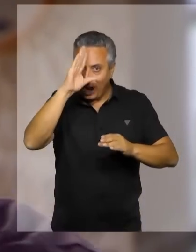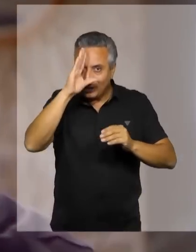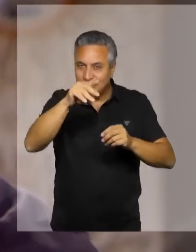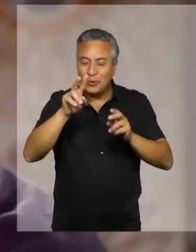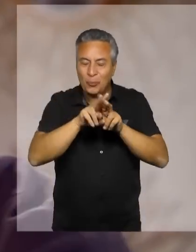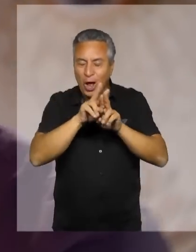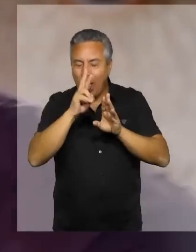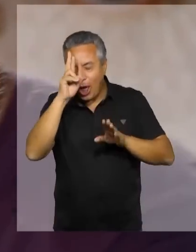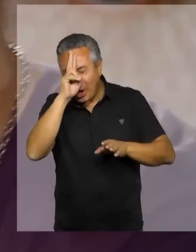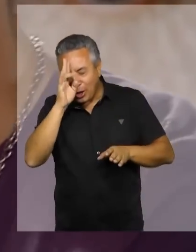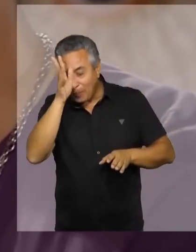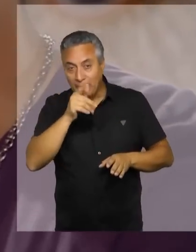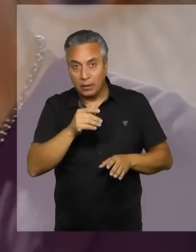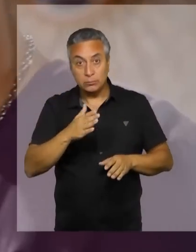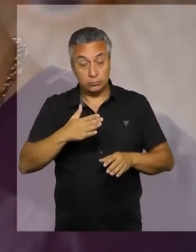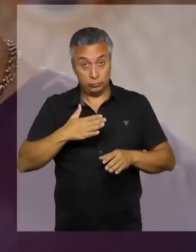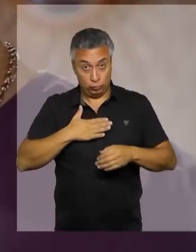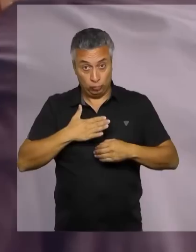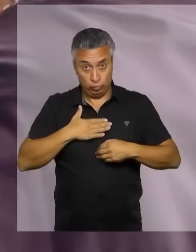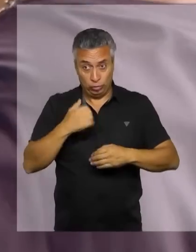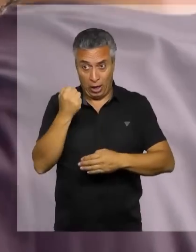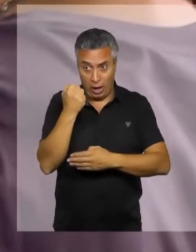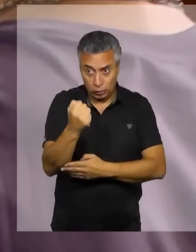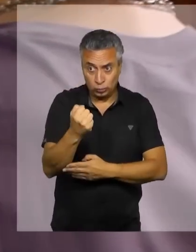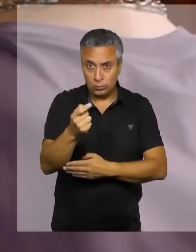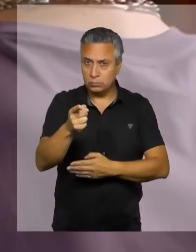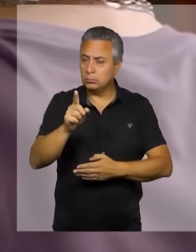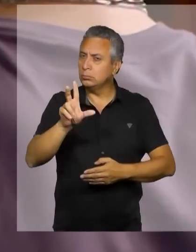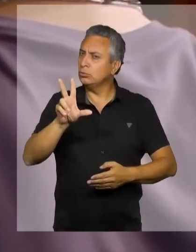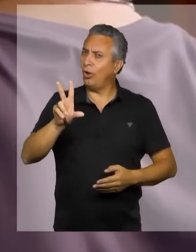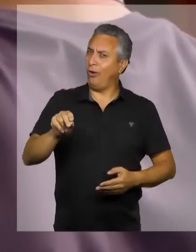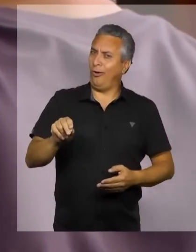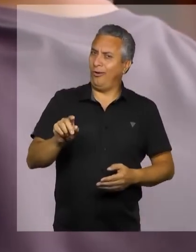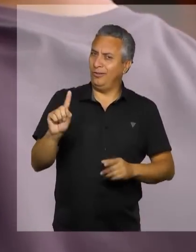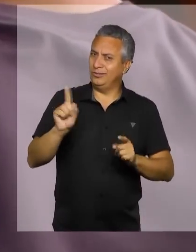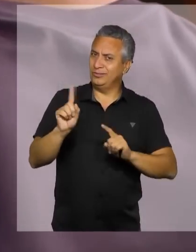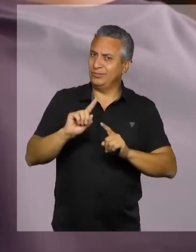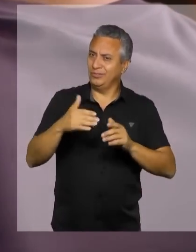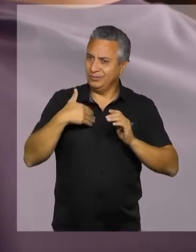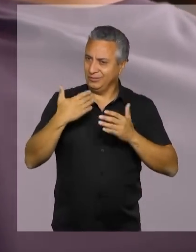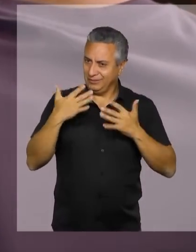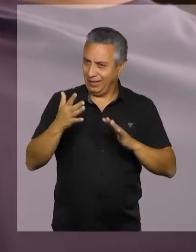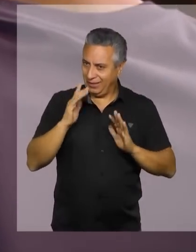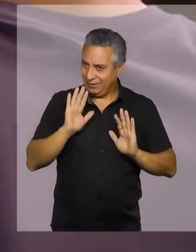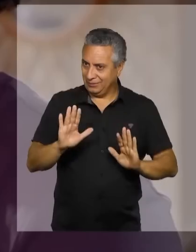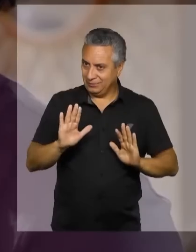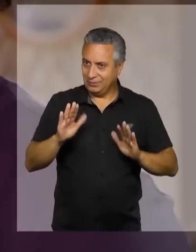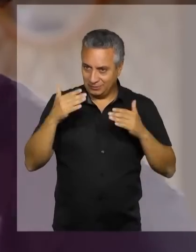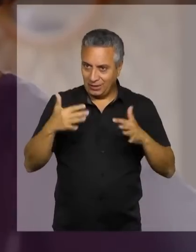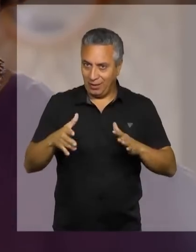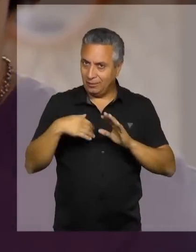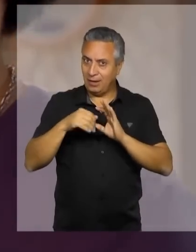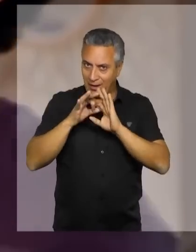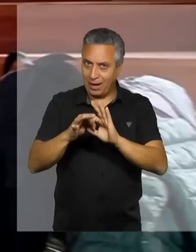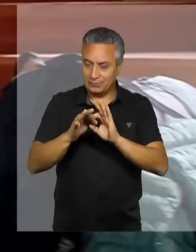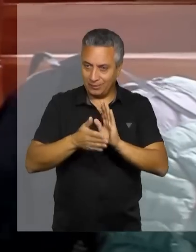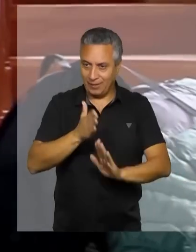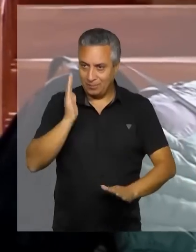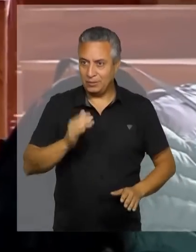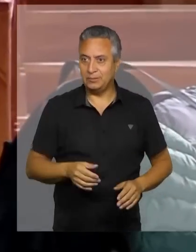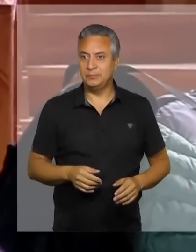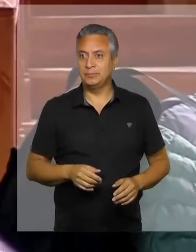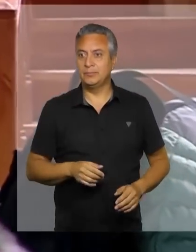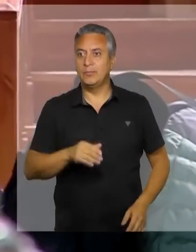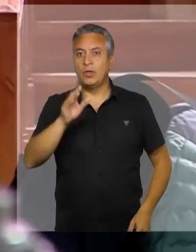¿y si yo te ayudo? ¿Voy a ayudarte a garzonear? No. Ya estuvimos toda la tarde juntos. Gracias. Vamos. Oye, Rocío.